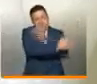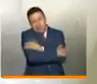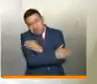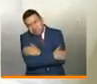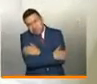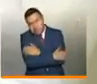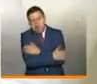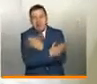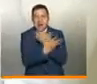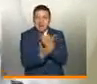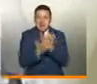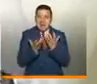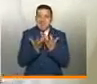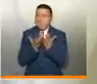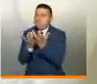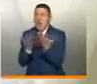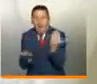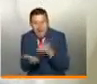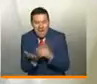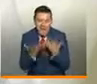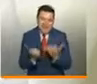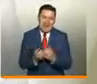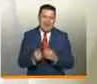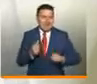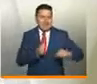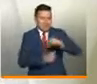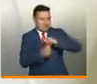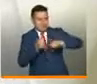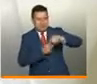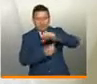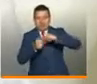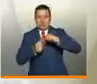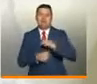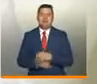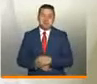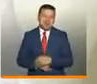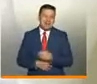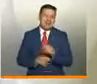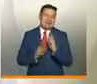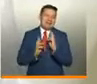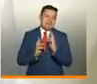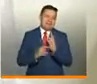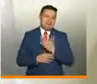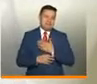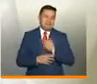volver a aglomerarnos y de reactivarnos. Esa es